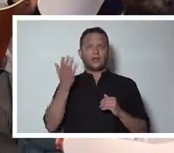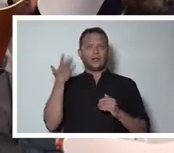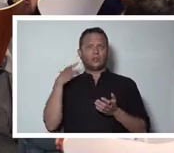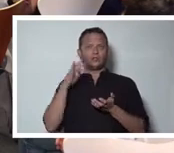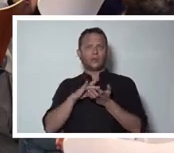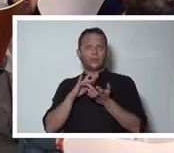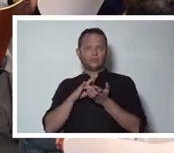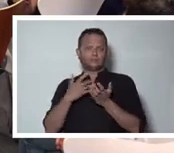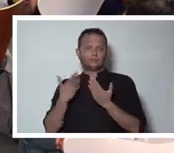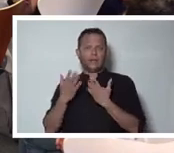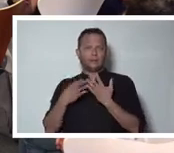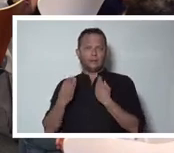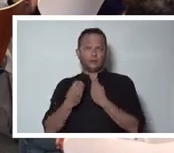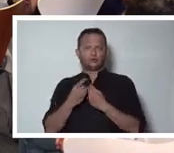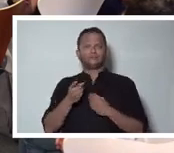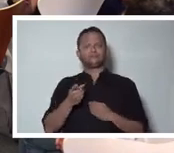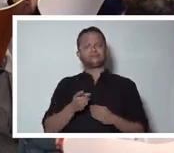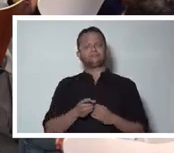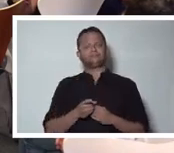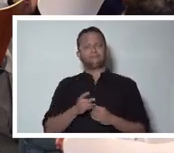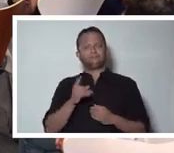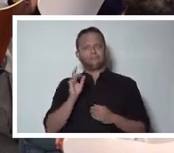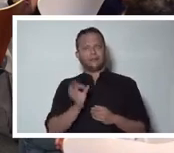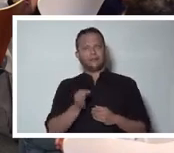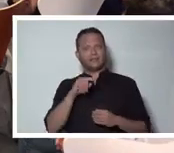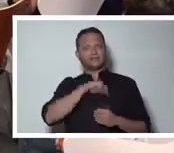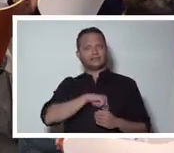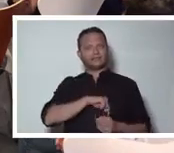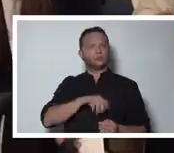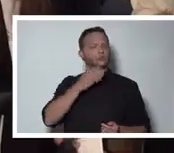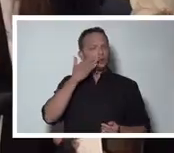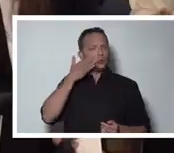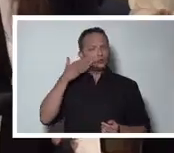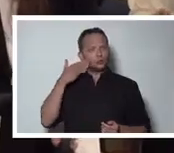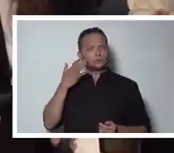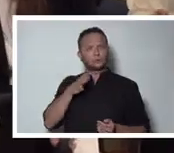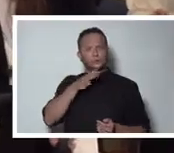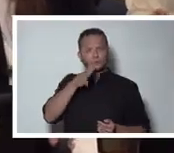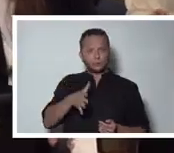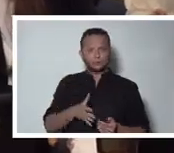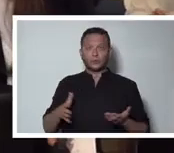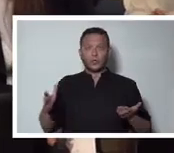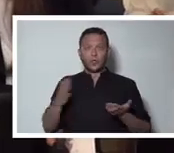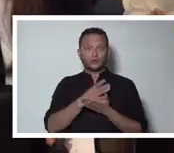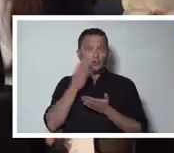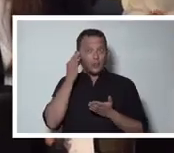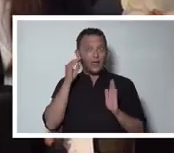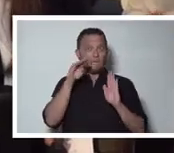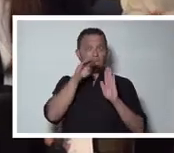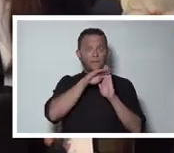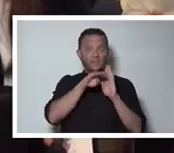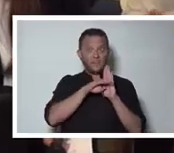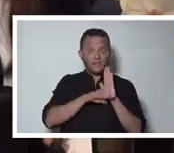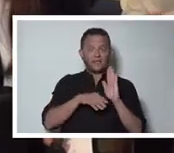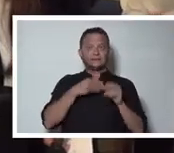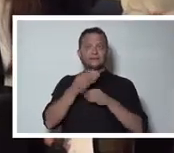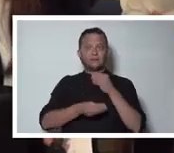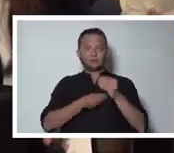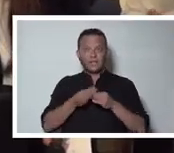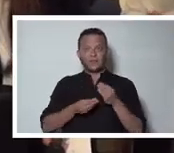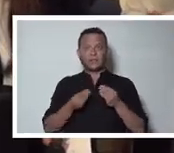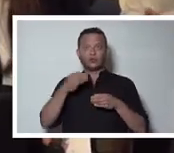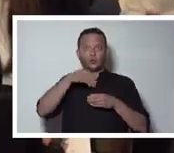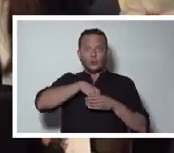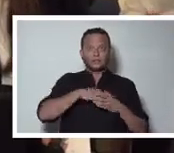estuve con ella sobre ello Es que sí nos sentimos orgullosas porque todas las medidas que estamos desarrollando desde